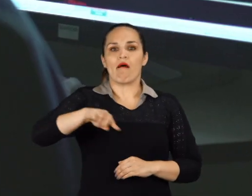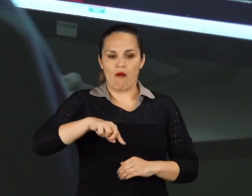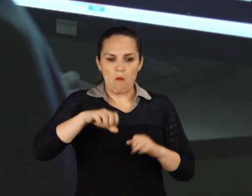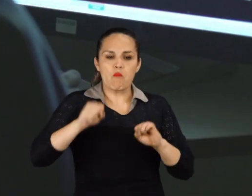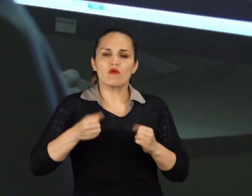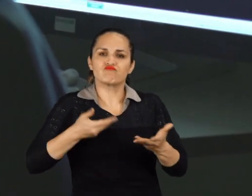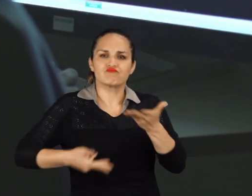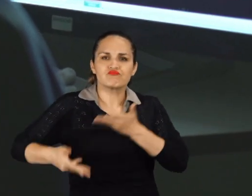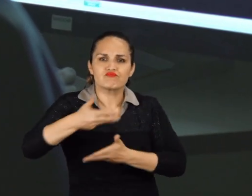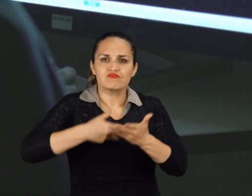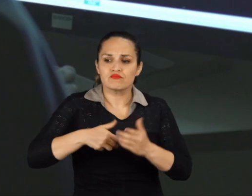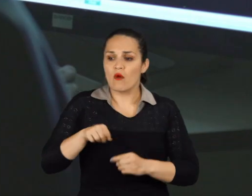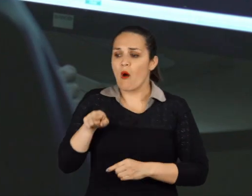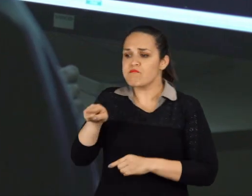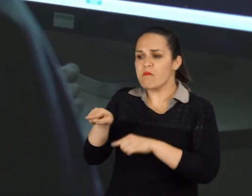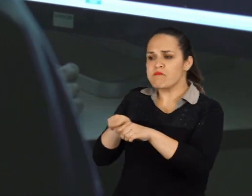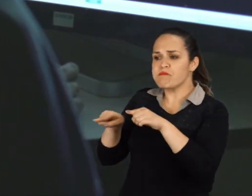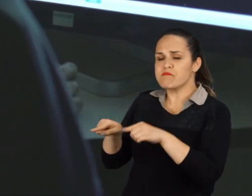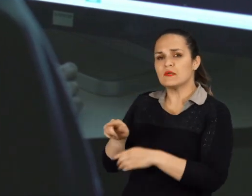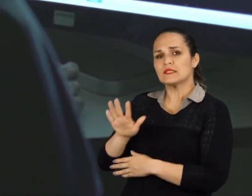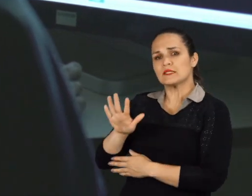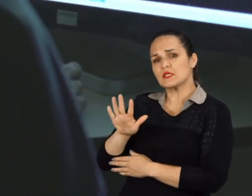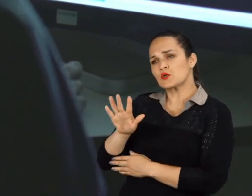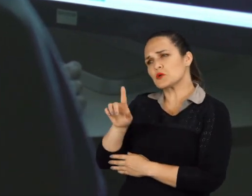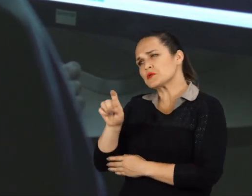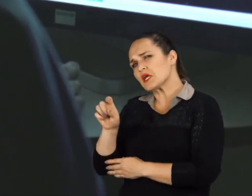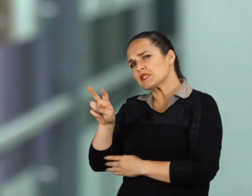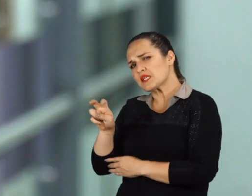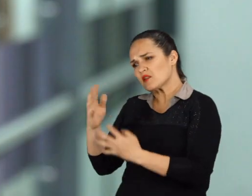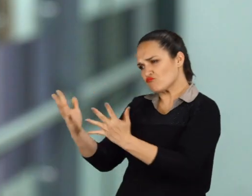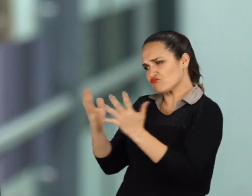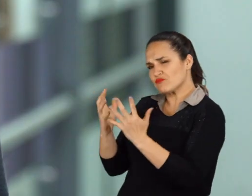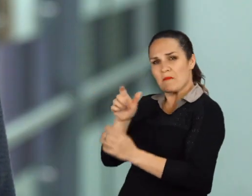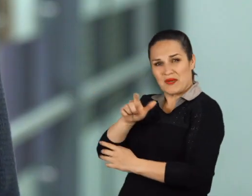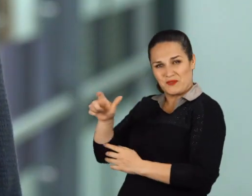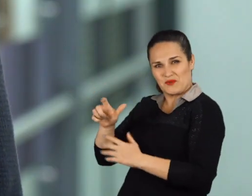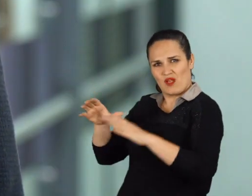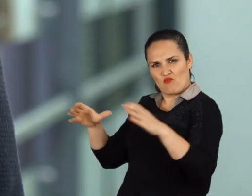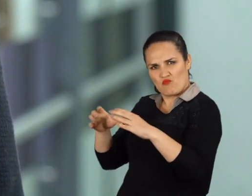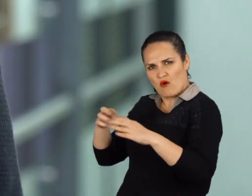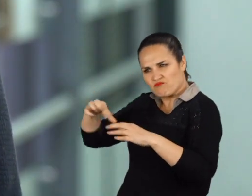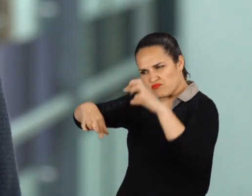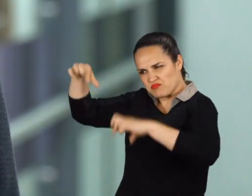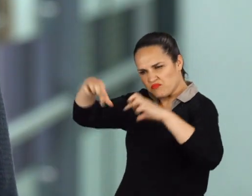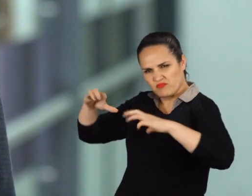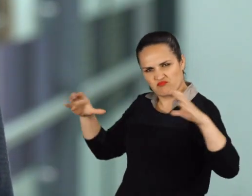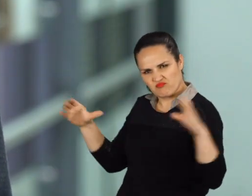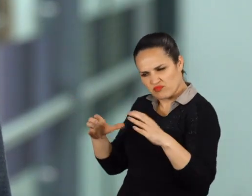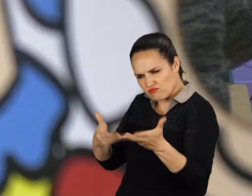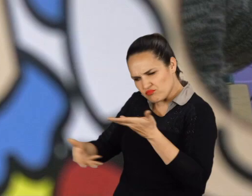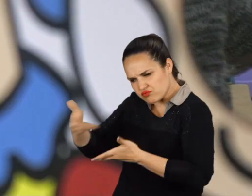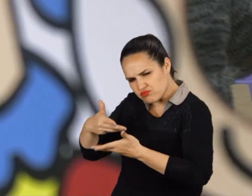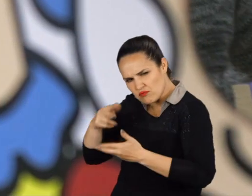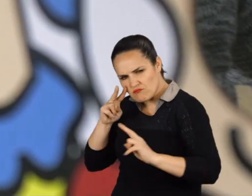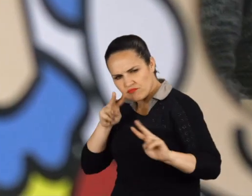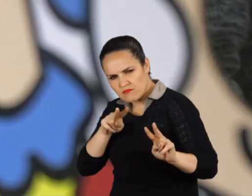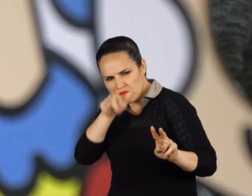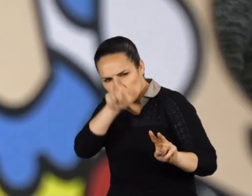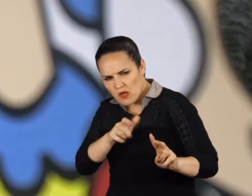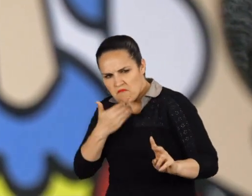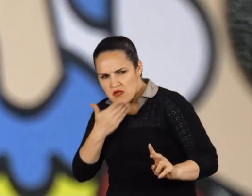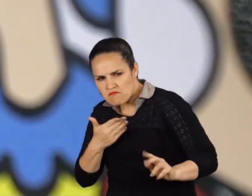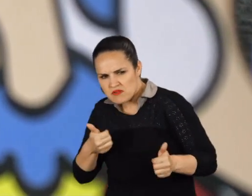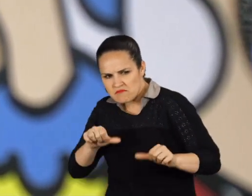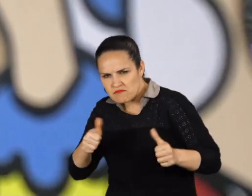5, 6 o 7 especialistas de diferentes áreas. En el tratamiento de los niños, la opción de tratamiento va a depender